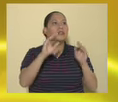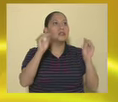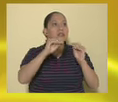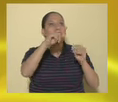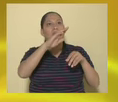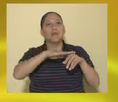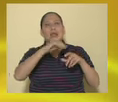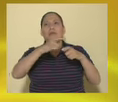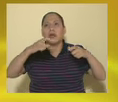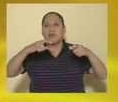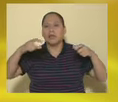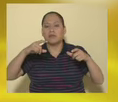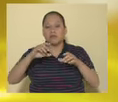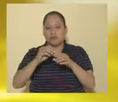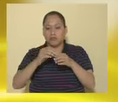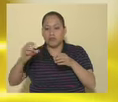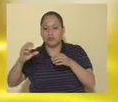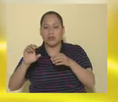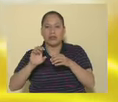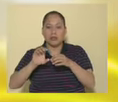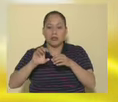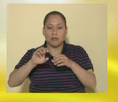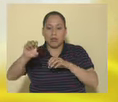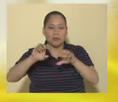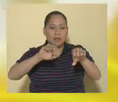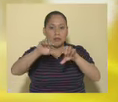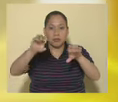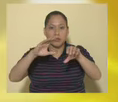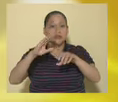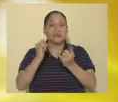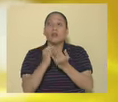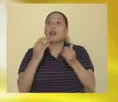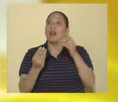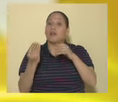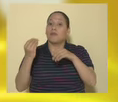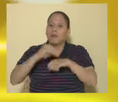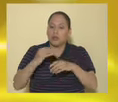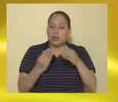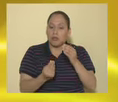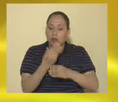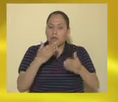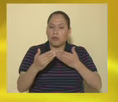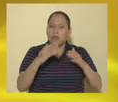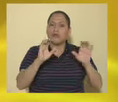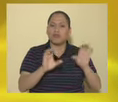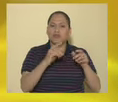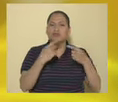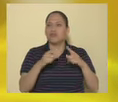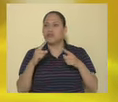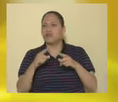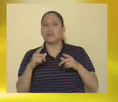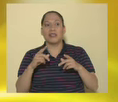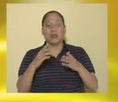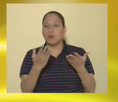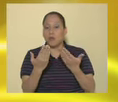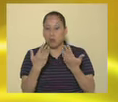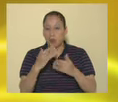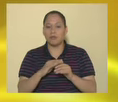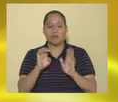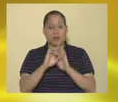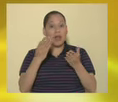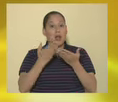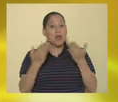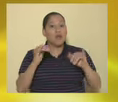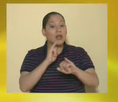buscan exportar, nada más. Actualizarse también, ¿no? Sí, claro, actualizar sus sistemas, ¿no? Y bueno, por ejemplo, ahora con el